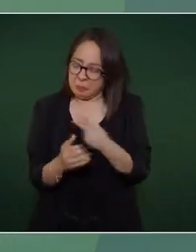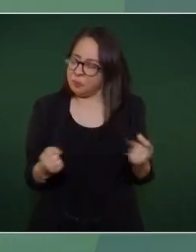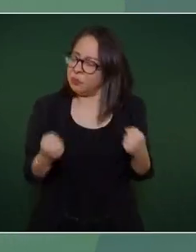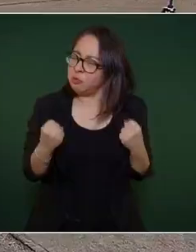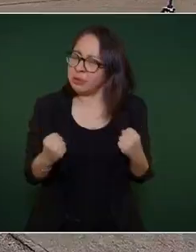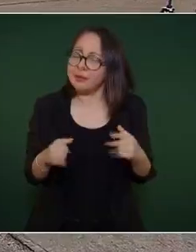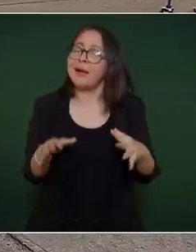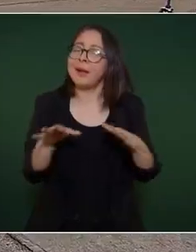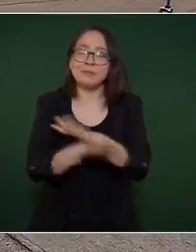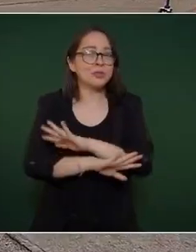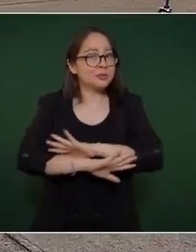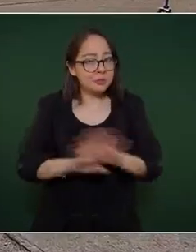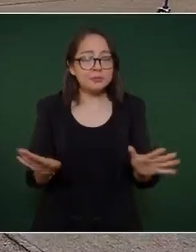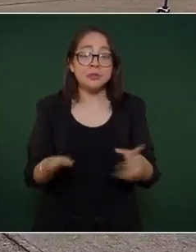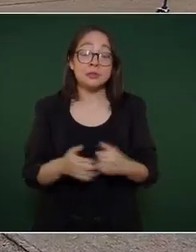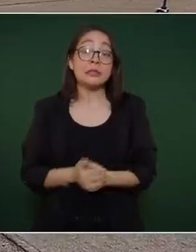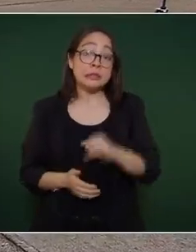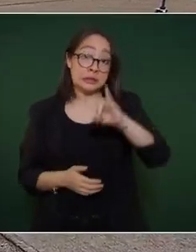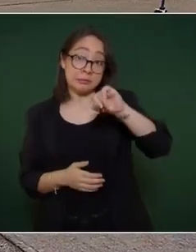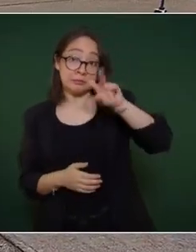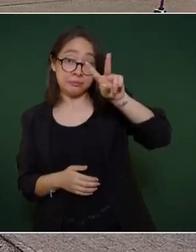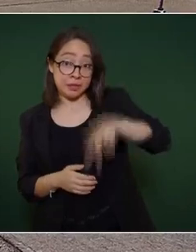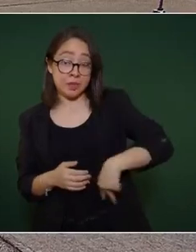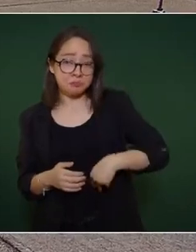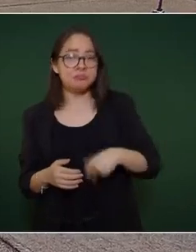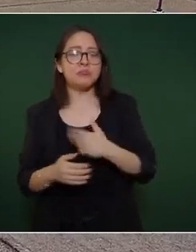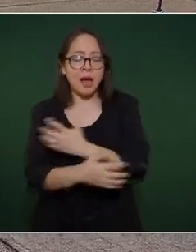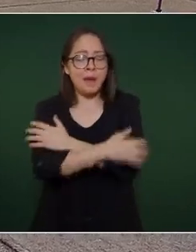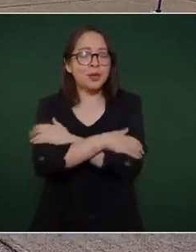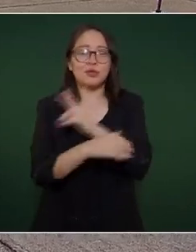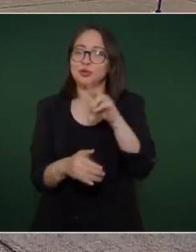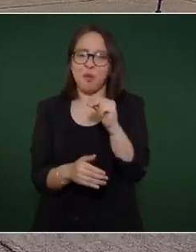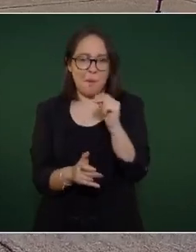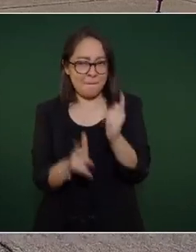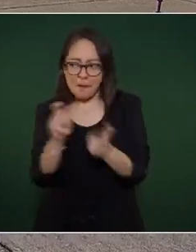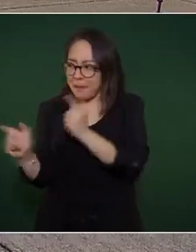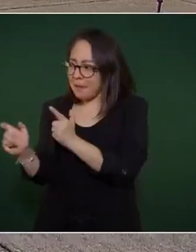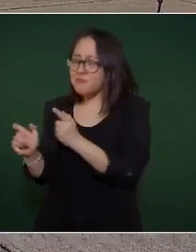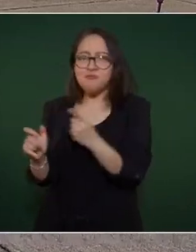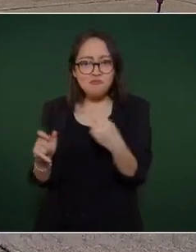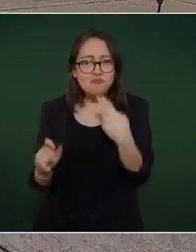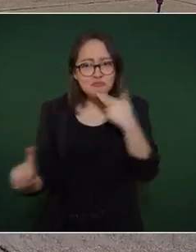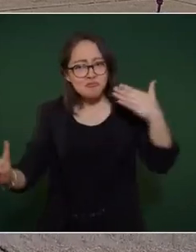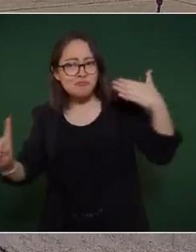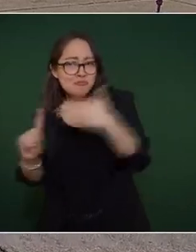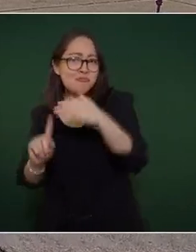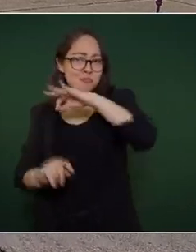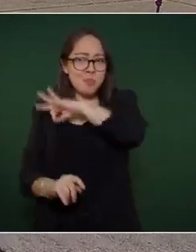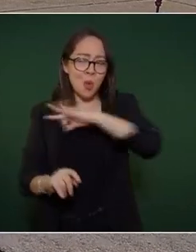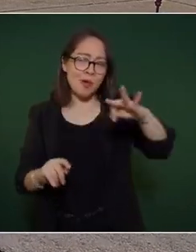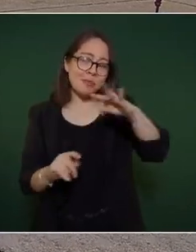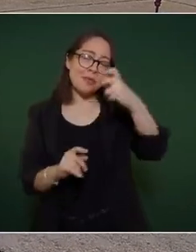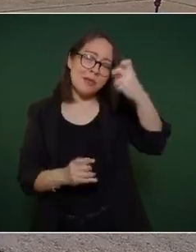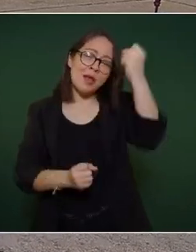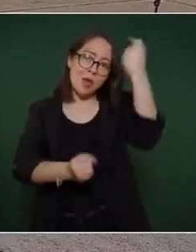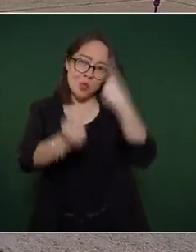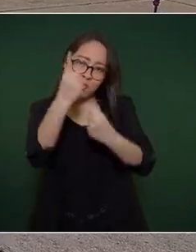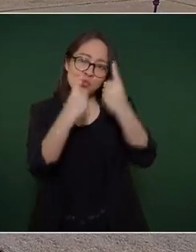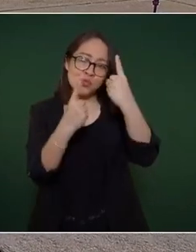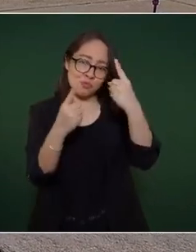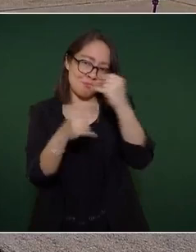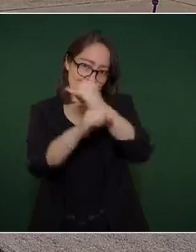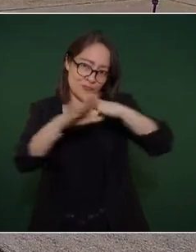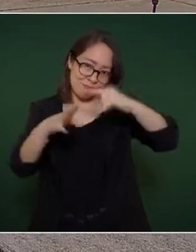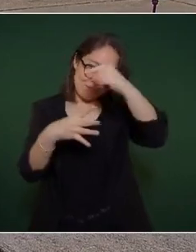Sí, abrazos, no balazos, funciona. Y aunque no lo quieran ver, estos son algunos de los datos. Si